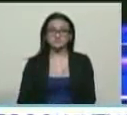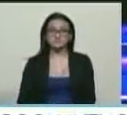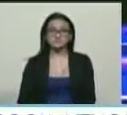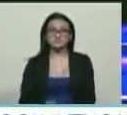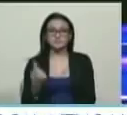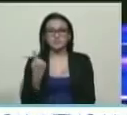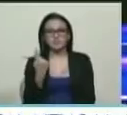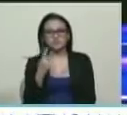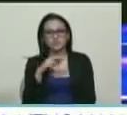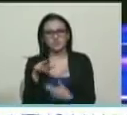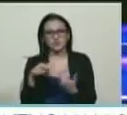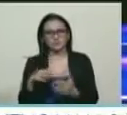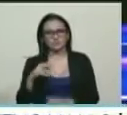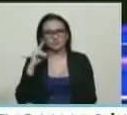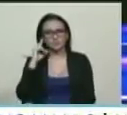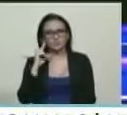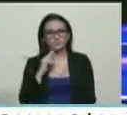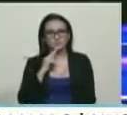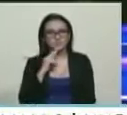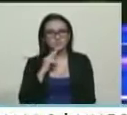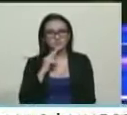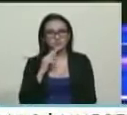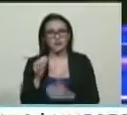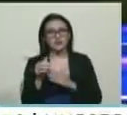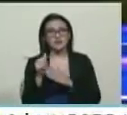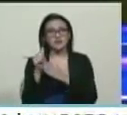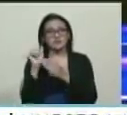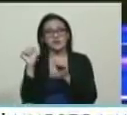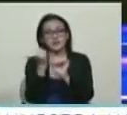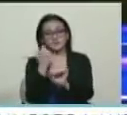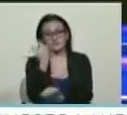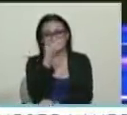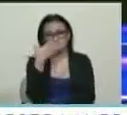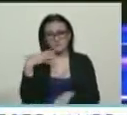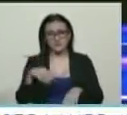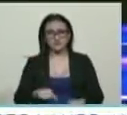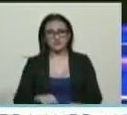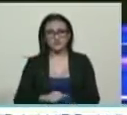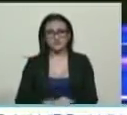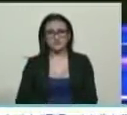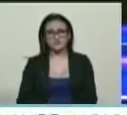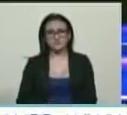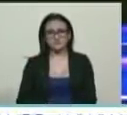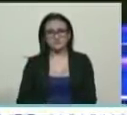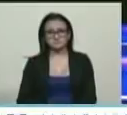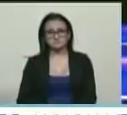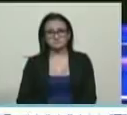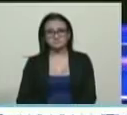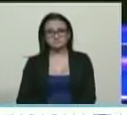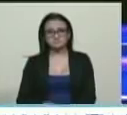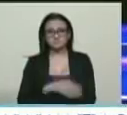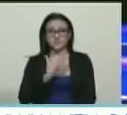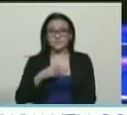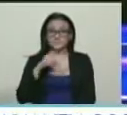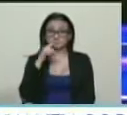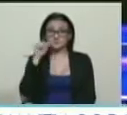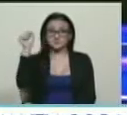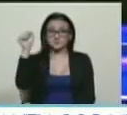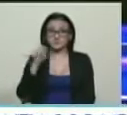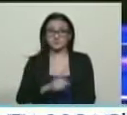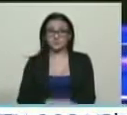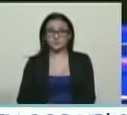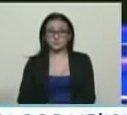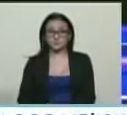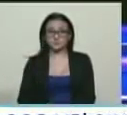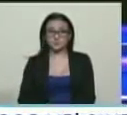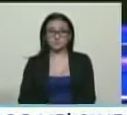de la revolución bolivariana, líder antiimperialista, nuestro presidente Maduro.